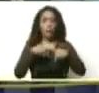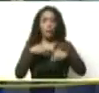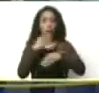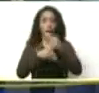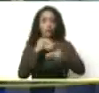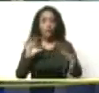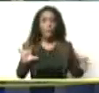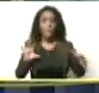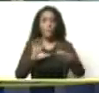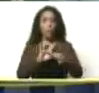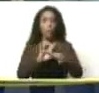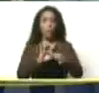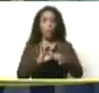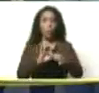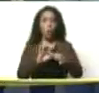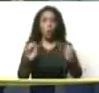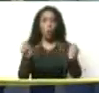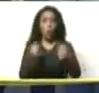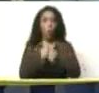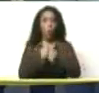articulación con